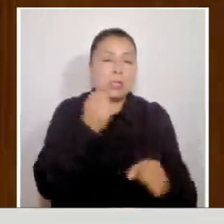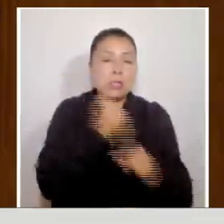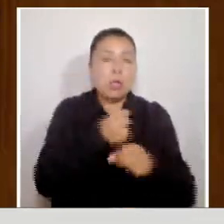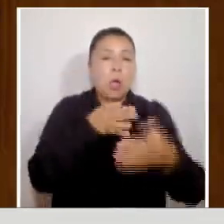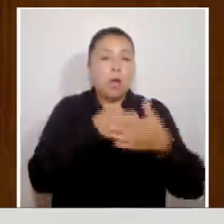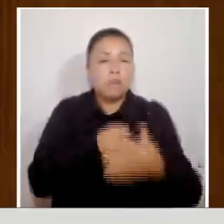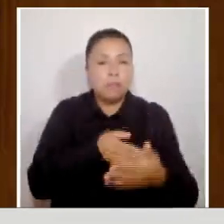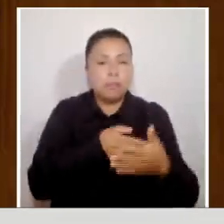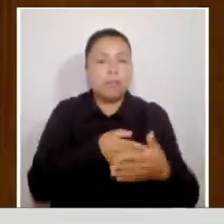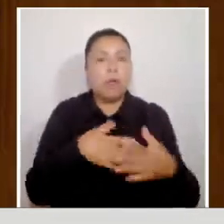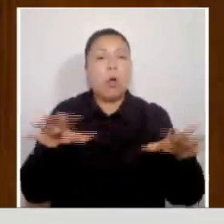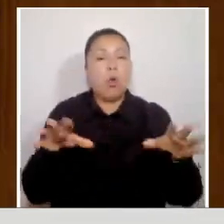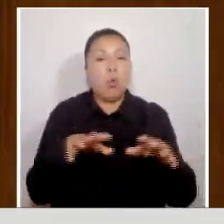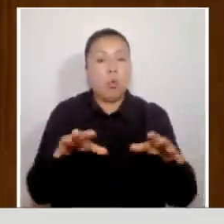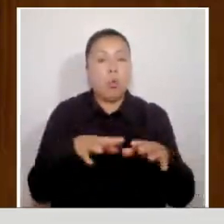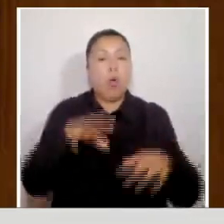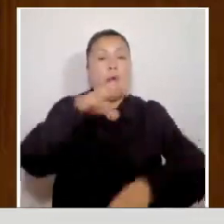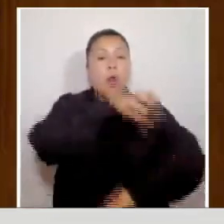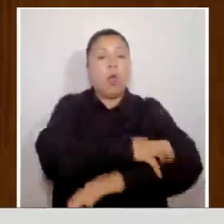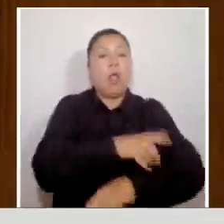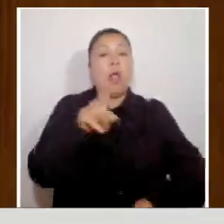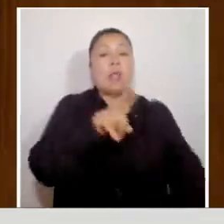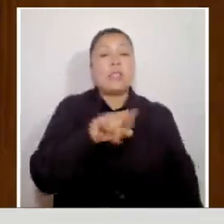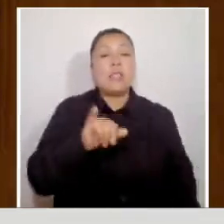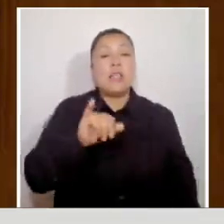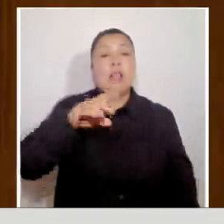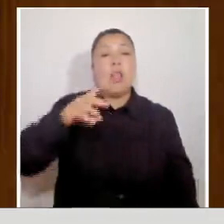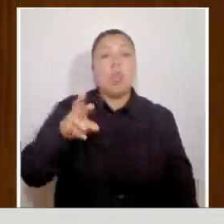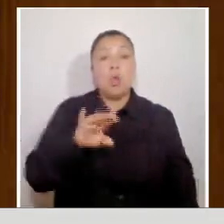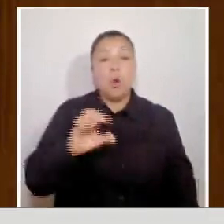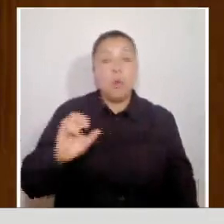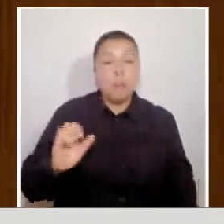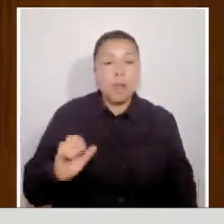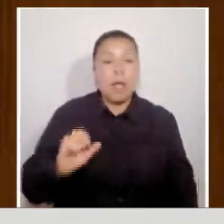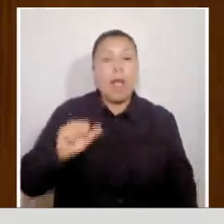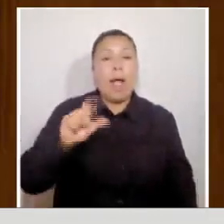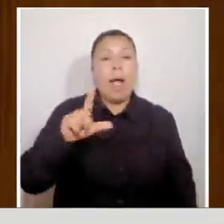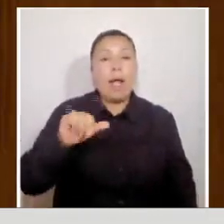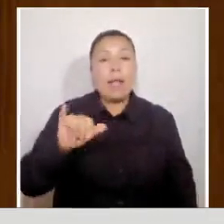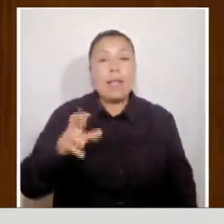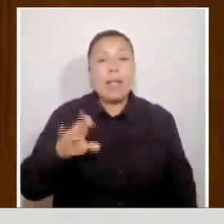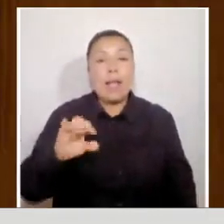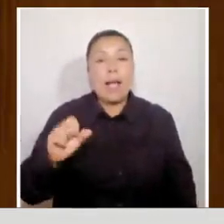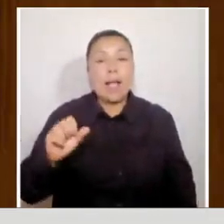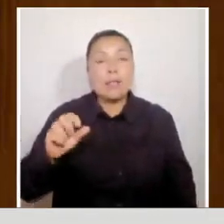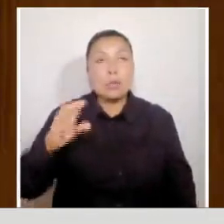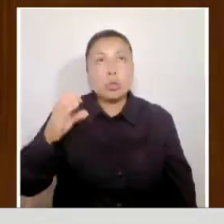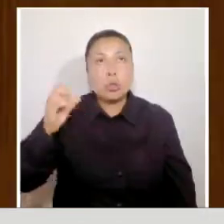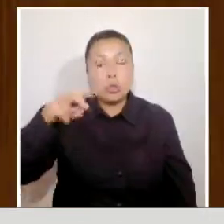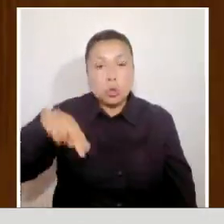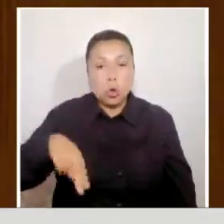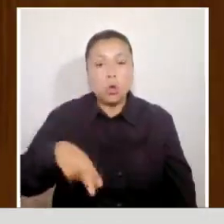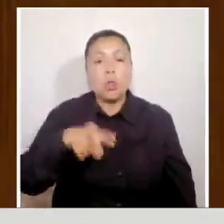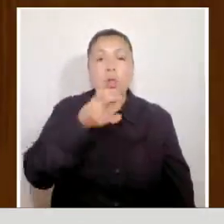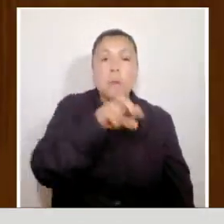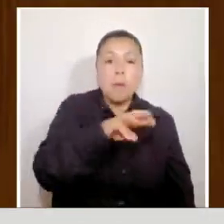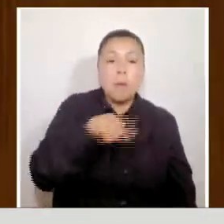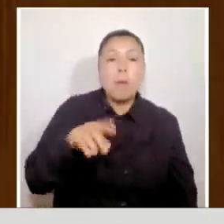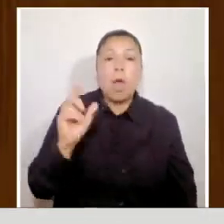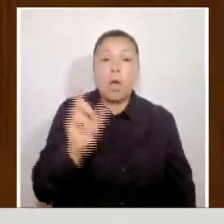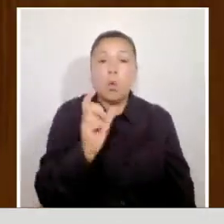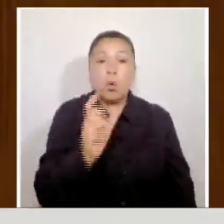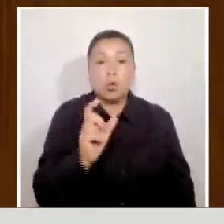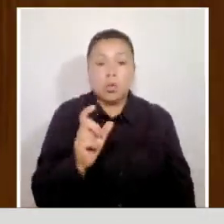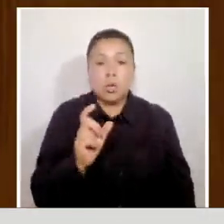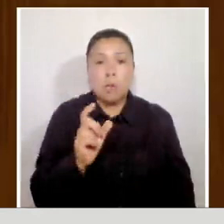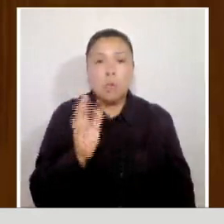extendido en la región del síndrome de alienación parental pues es un concepto sin base